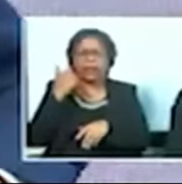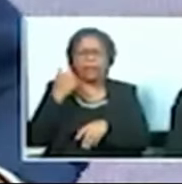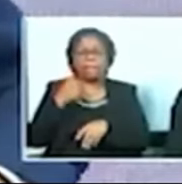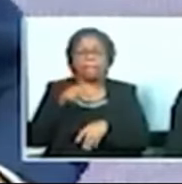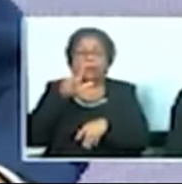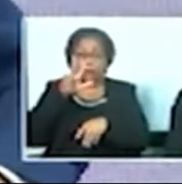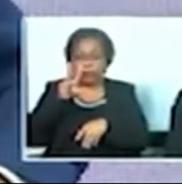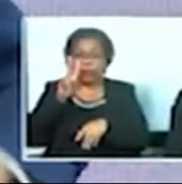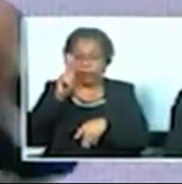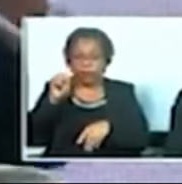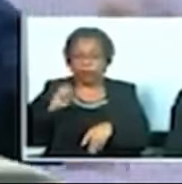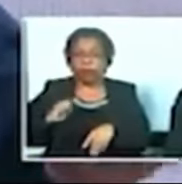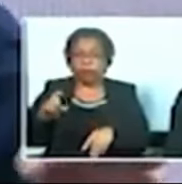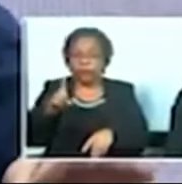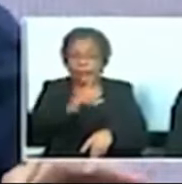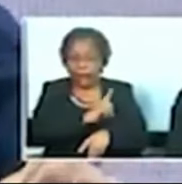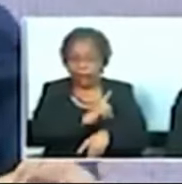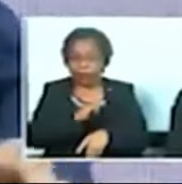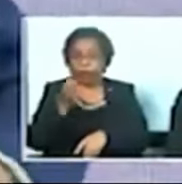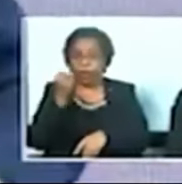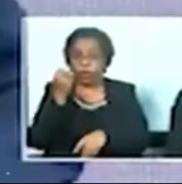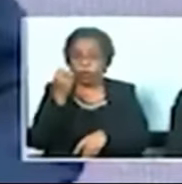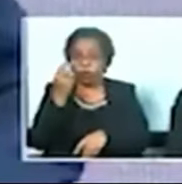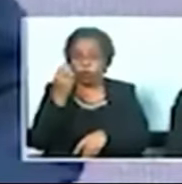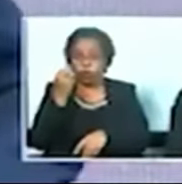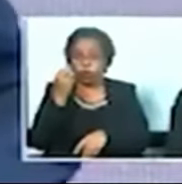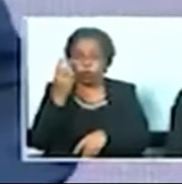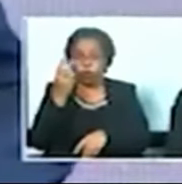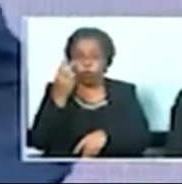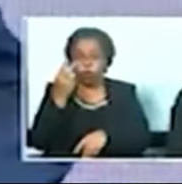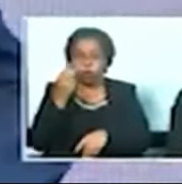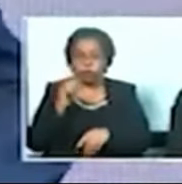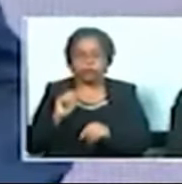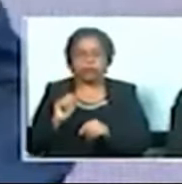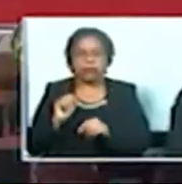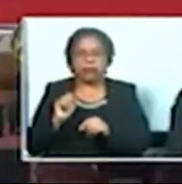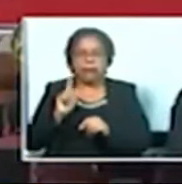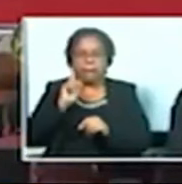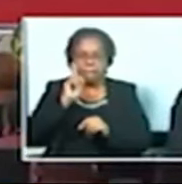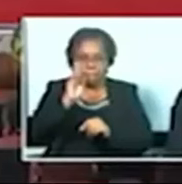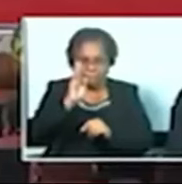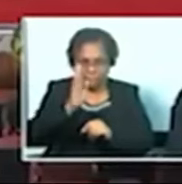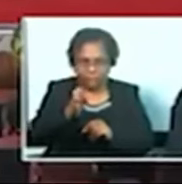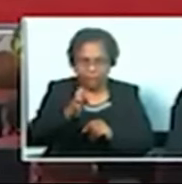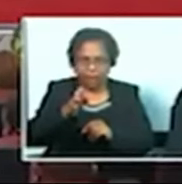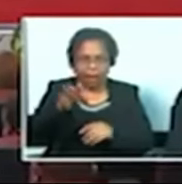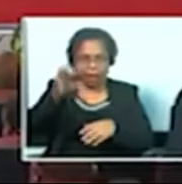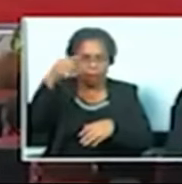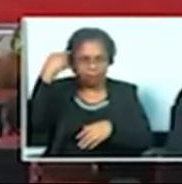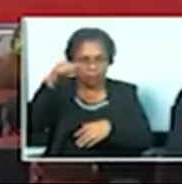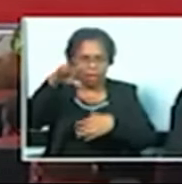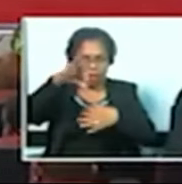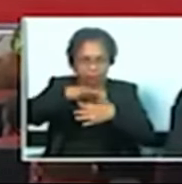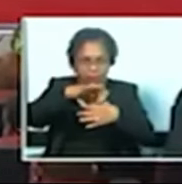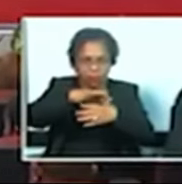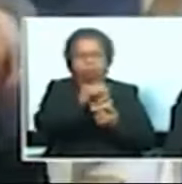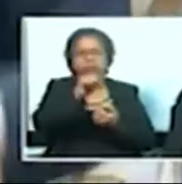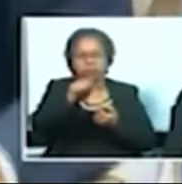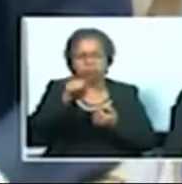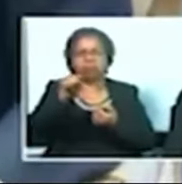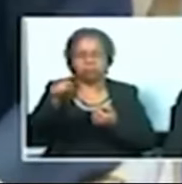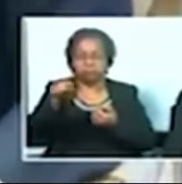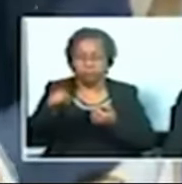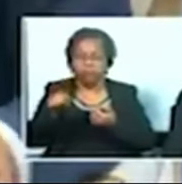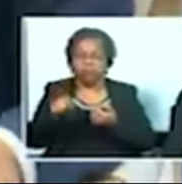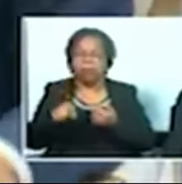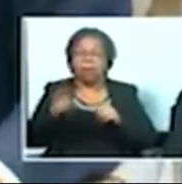888 asuntos, sin especificar de qué tipo. Ya me imagino los asuntos son las resoluciones, que ustedes vieron muchos proyectos de resolución,